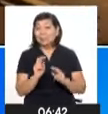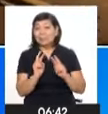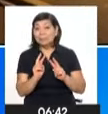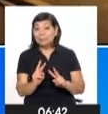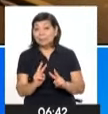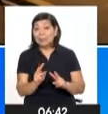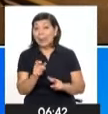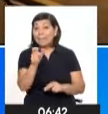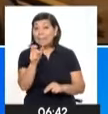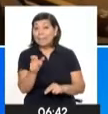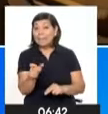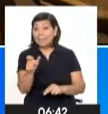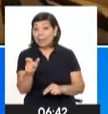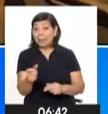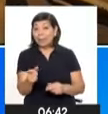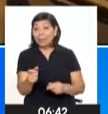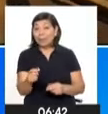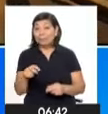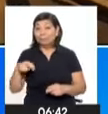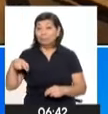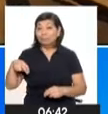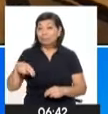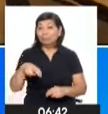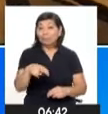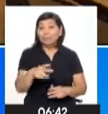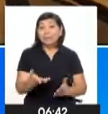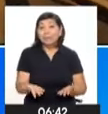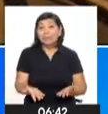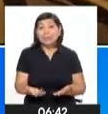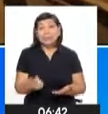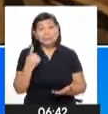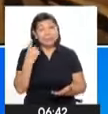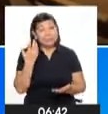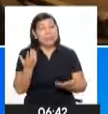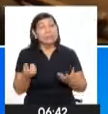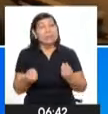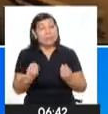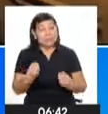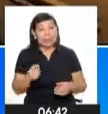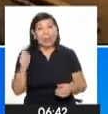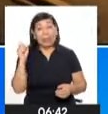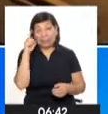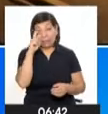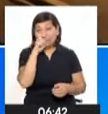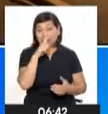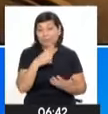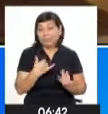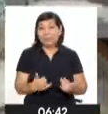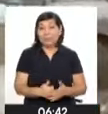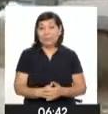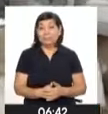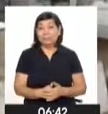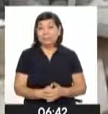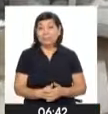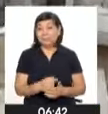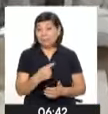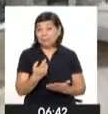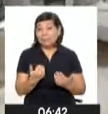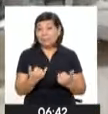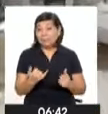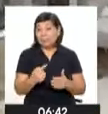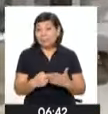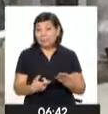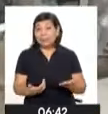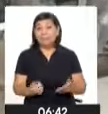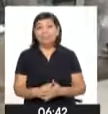estábamos viendo que personas tienen que transitar por la pista, ¿no? Y nos imaginamos lo complicado que sería, lo terrible, si es